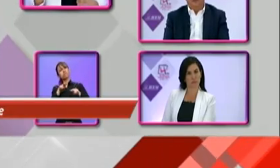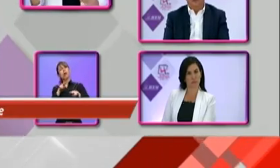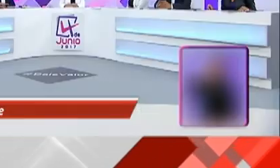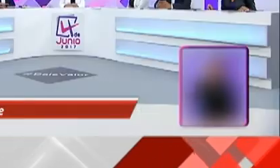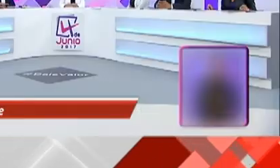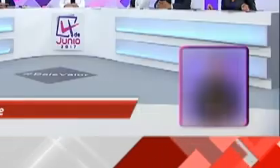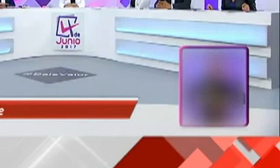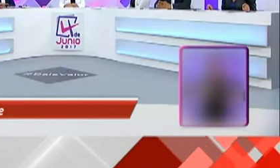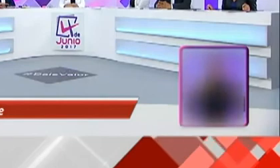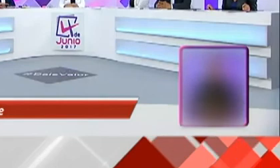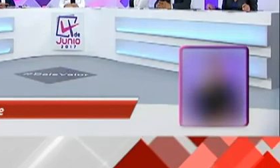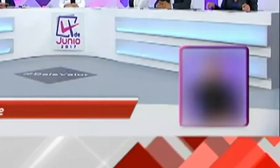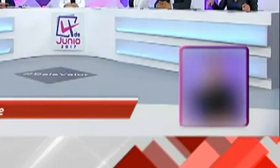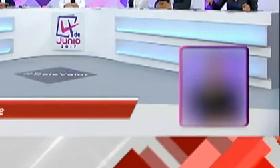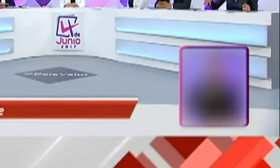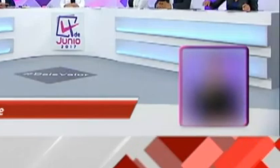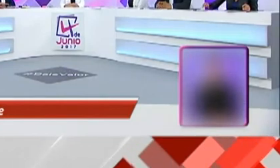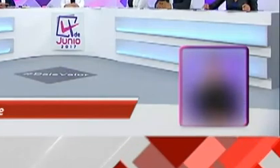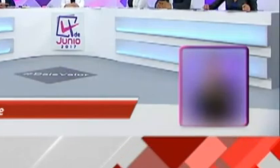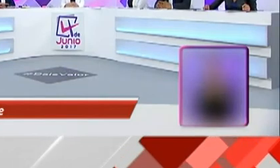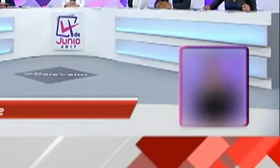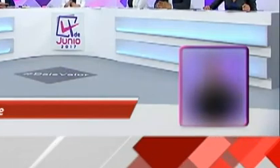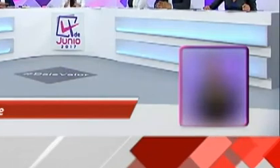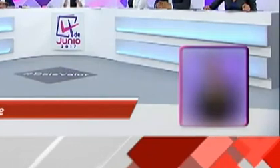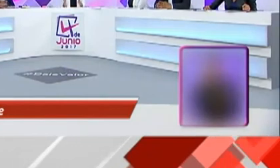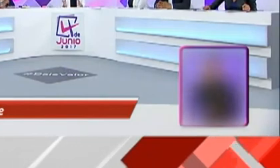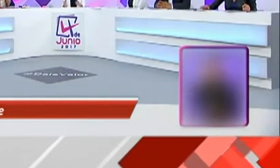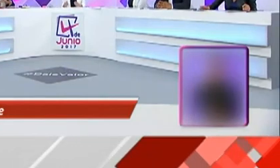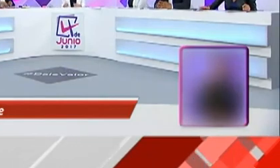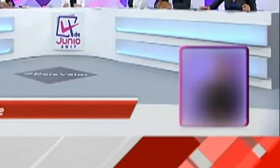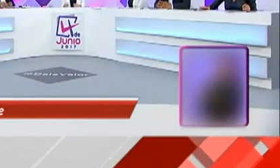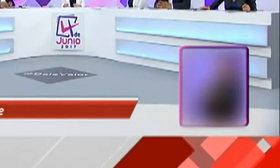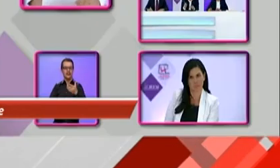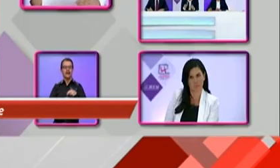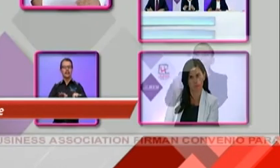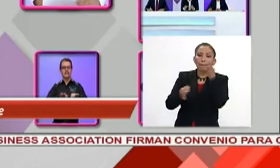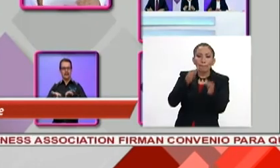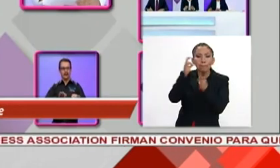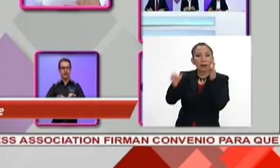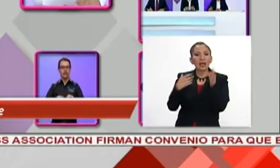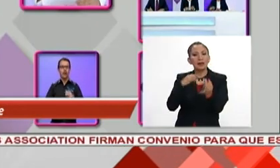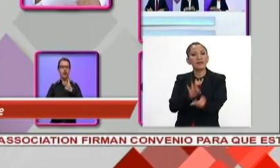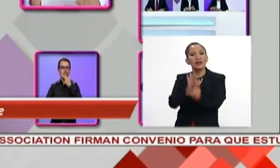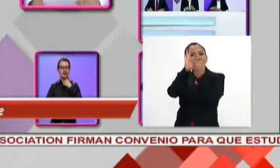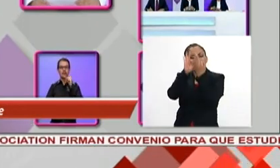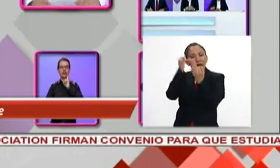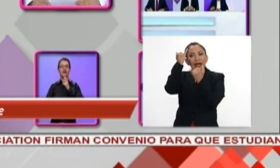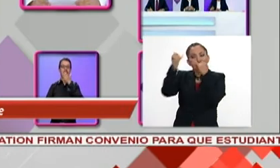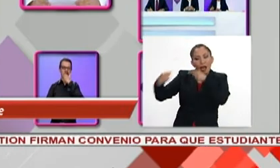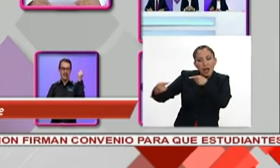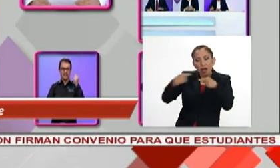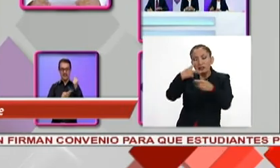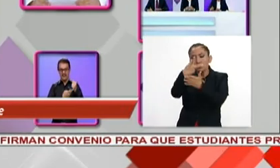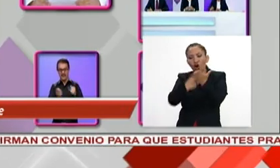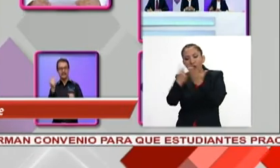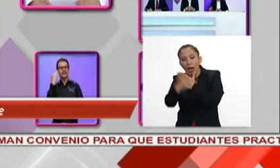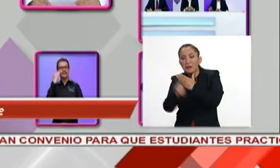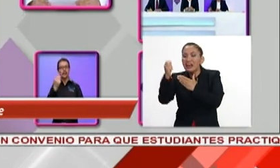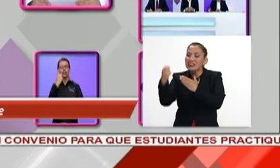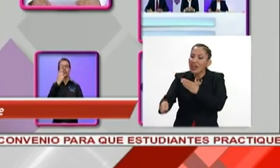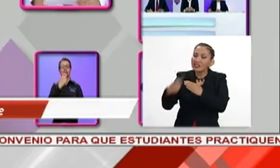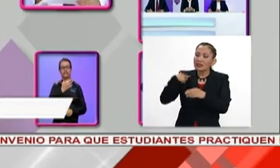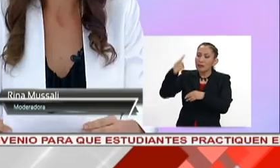gubernatura. Argumenta que estos encuentros proporcionan a la sociedad la difusión y confrontación de ideas, programas y